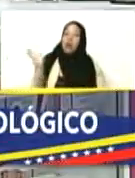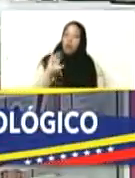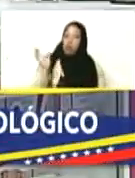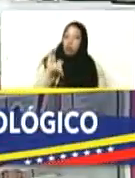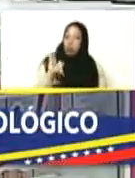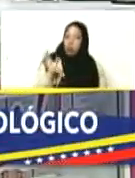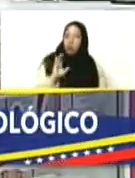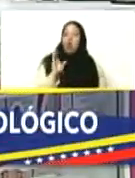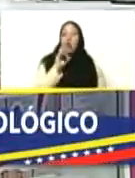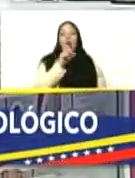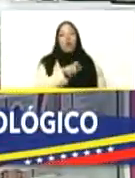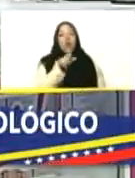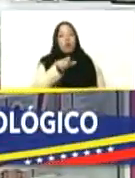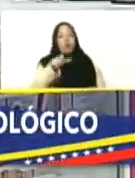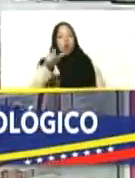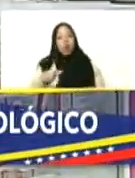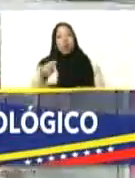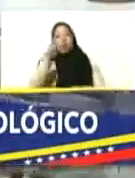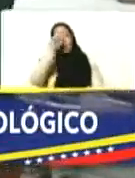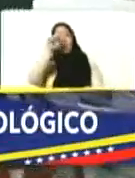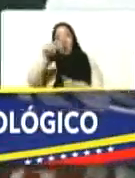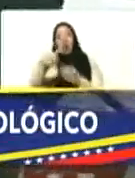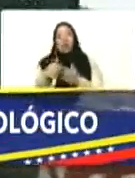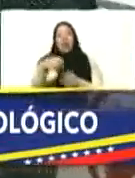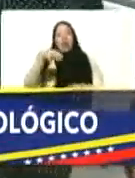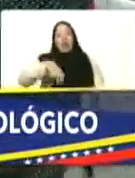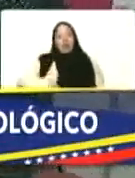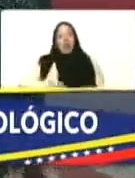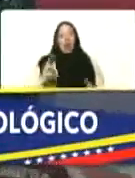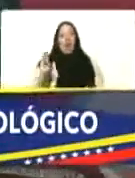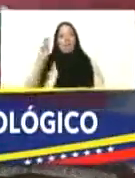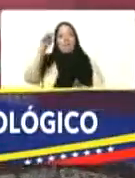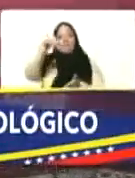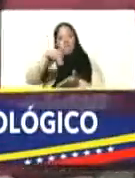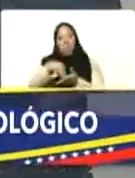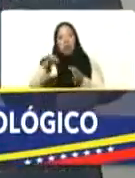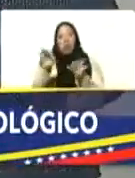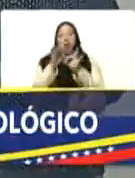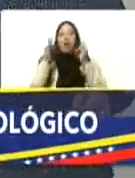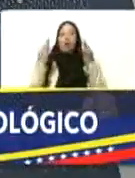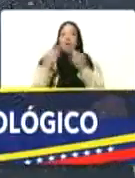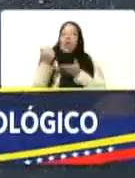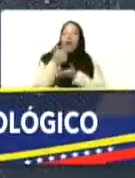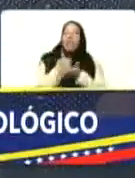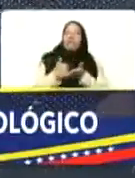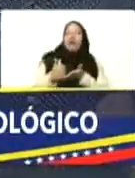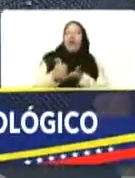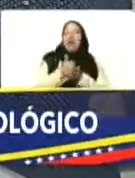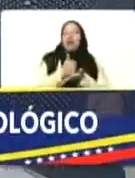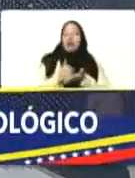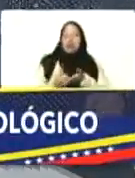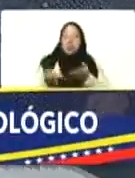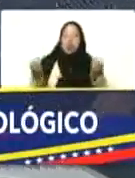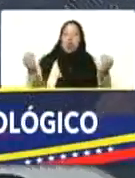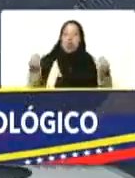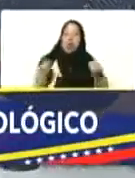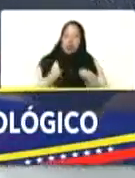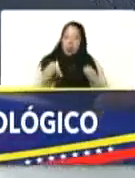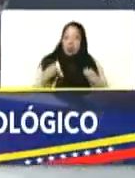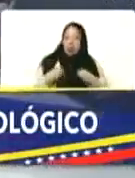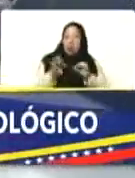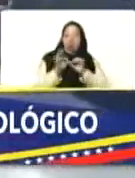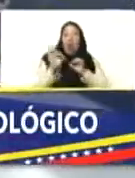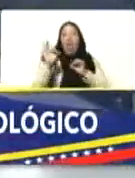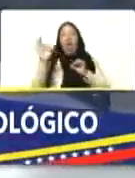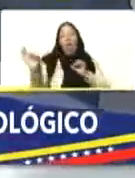que muchas de ellas tenían que dirigirse al Estado Miranda, en una de nuestras farmacias muy grandes, como es la farmacia de los Ruices, dedicada al